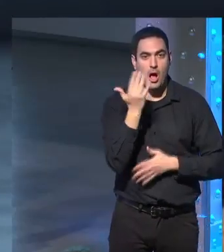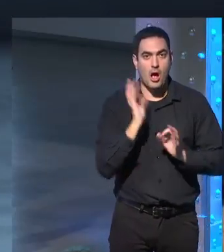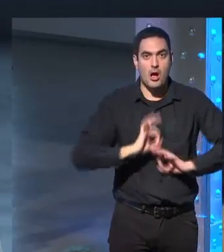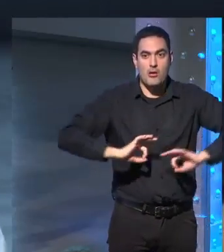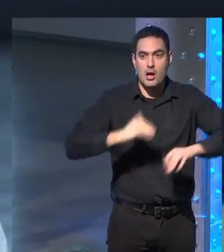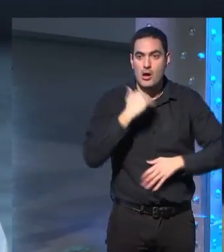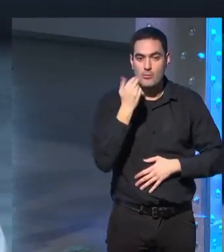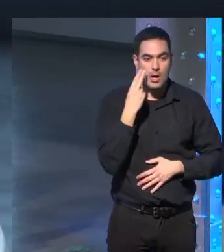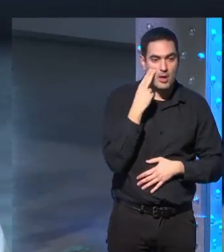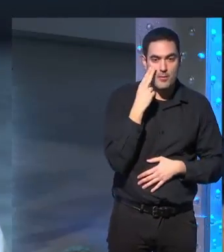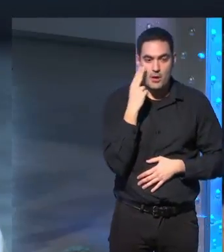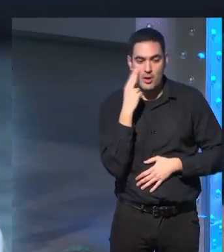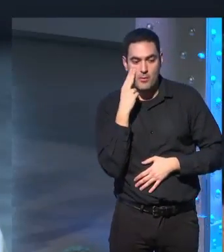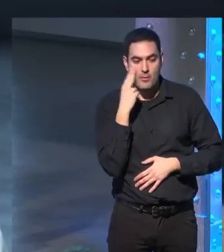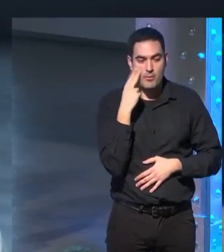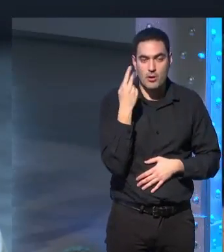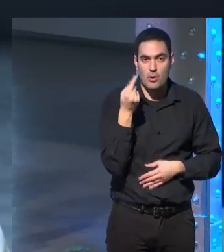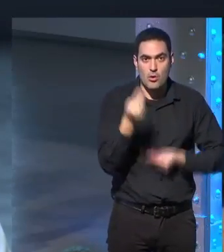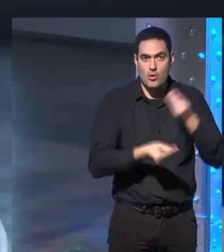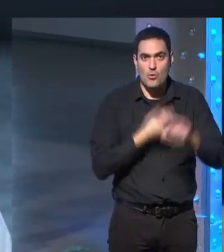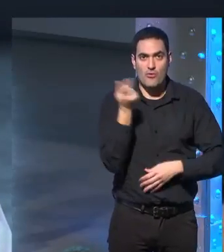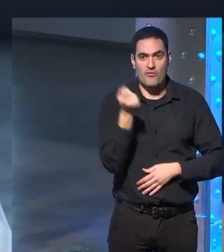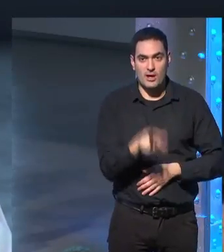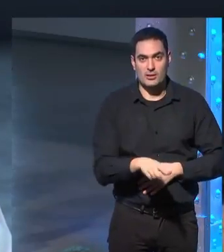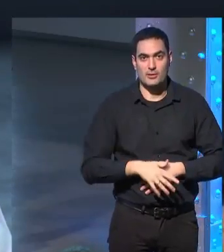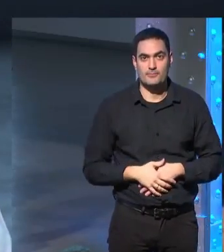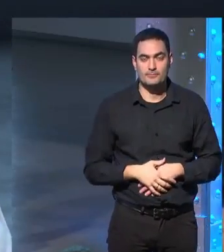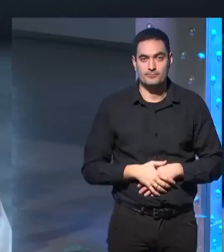como algo que hay que utilizar con miedo, no como algo que hay que utilizar para